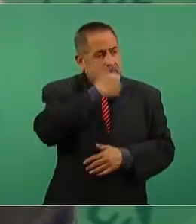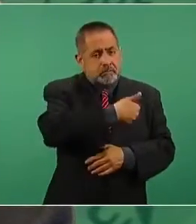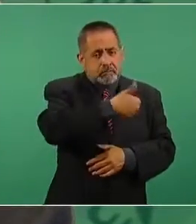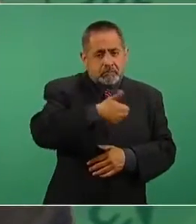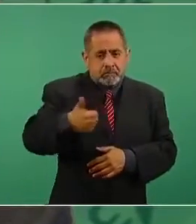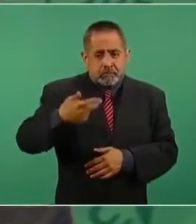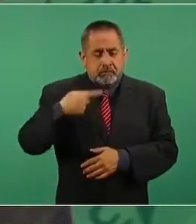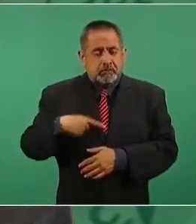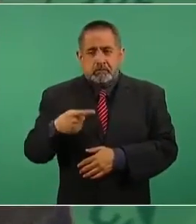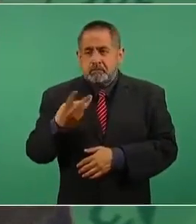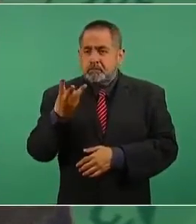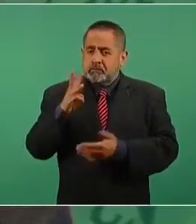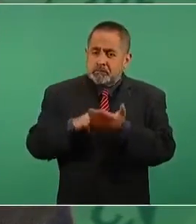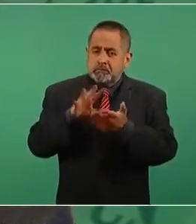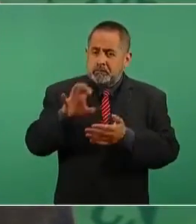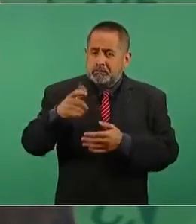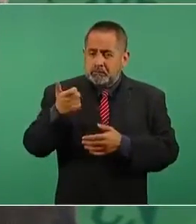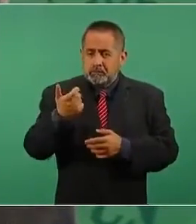preso.